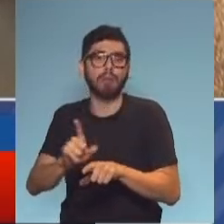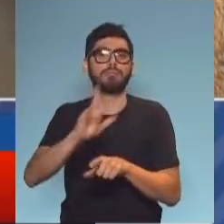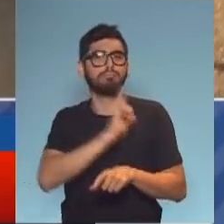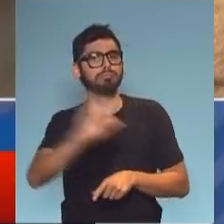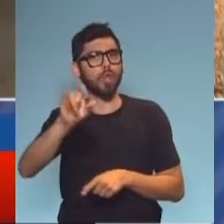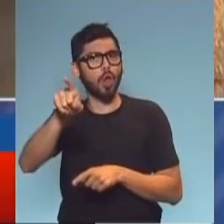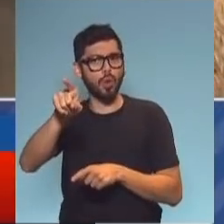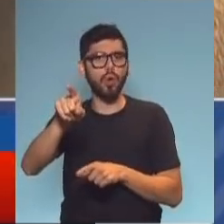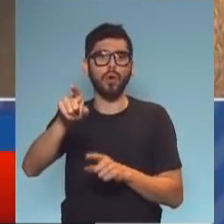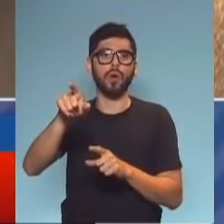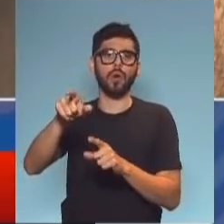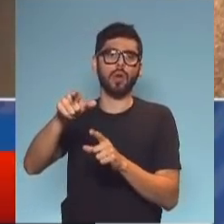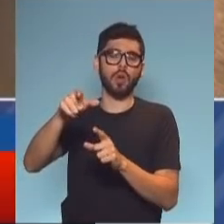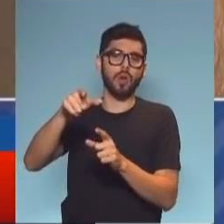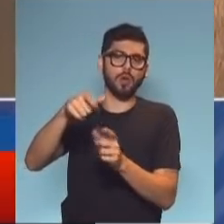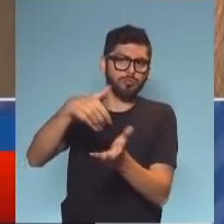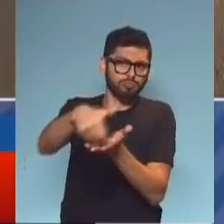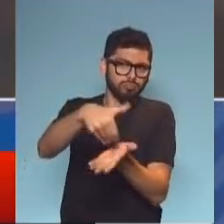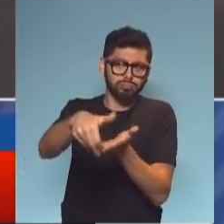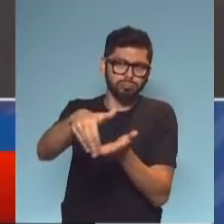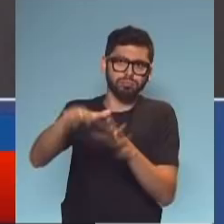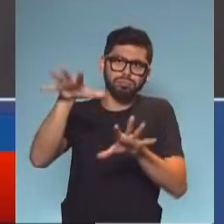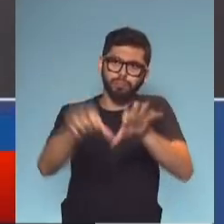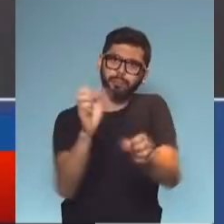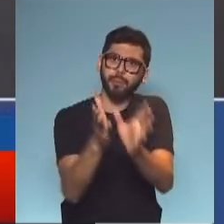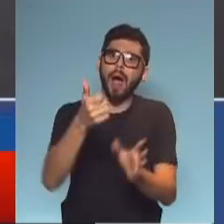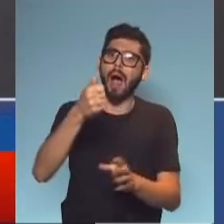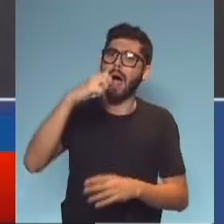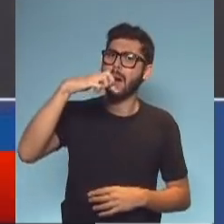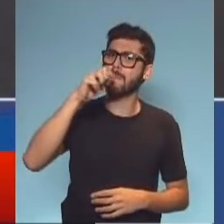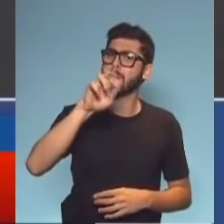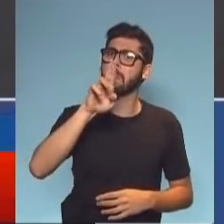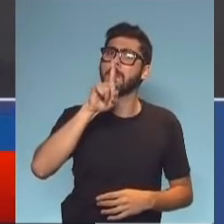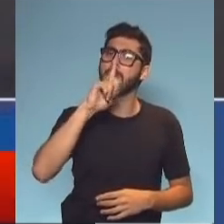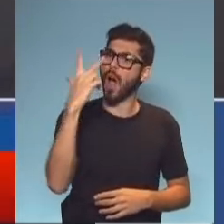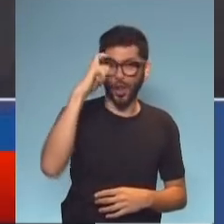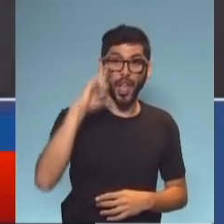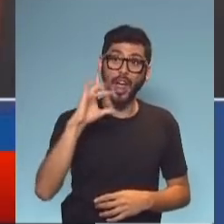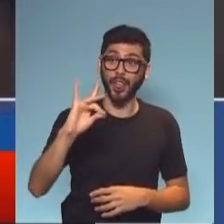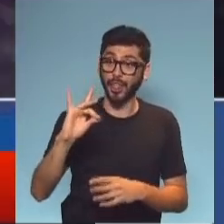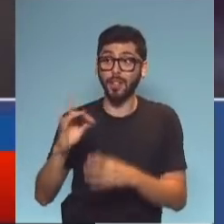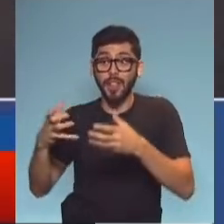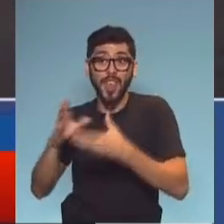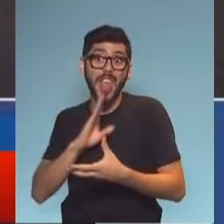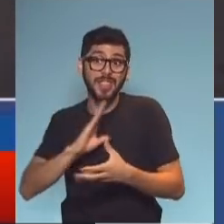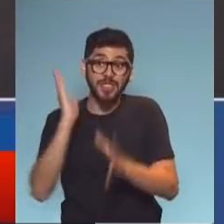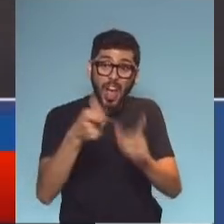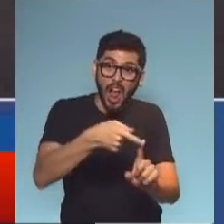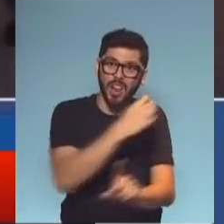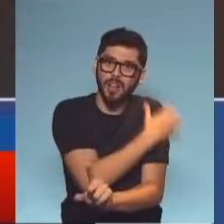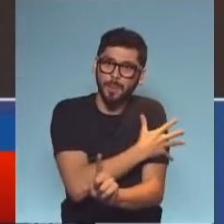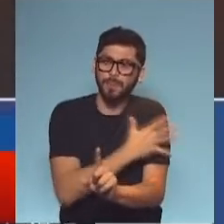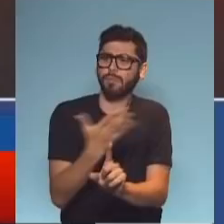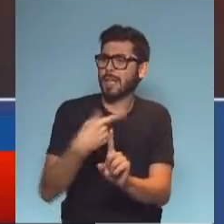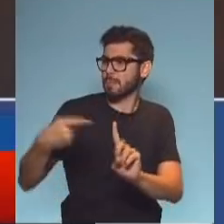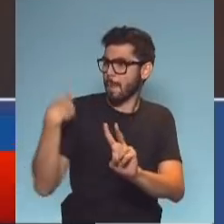denunció el apartheid del Estado de Israel en contra del pueblo palestino. La semana pasada o antepasada, Human